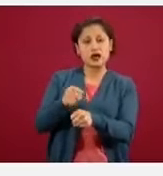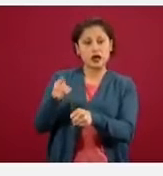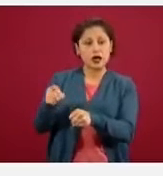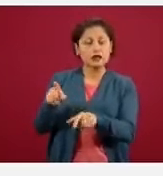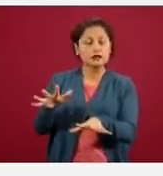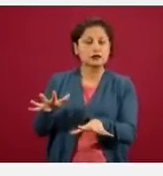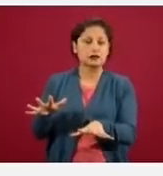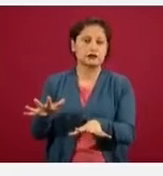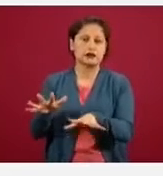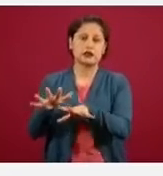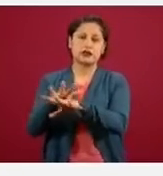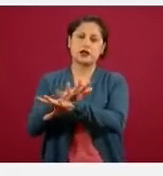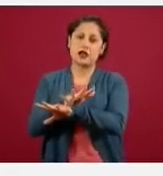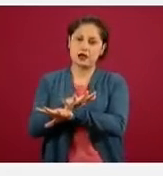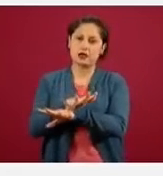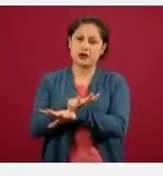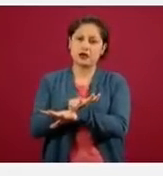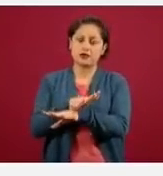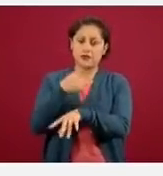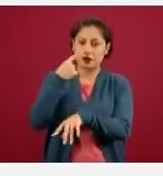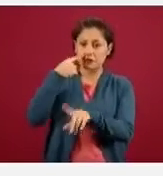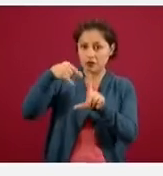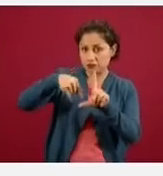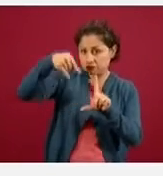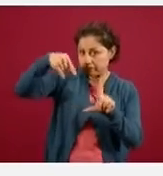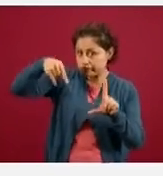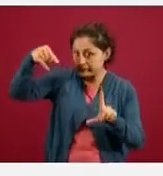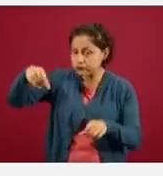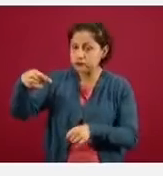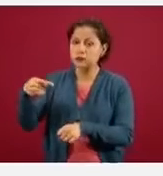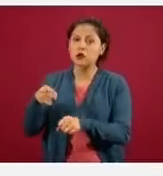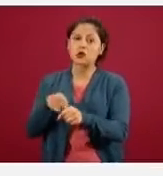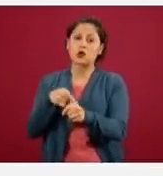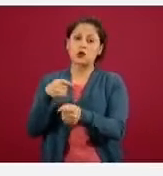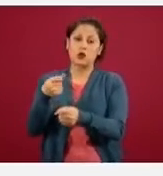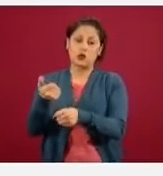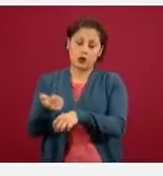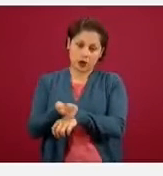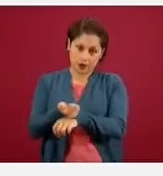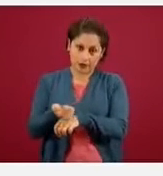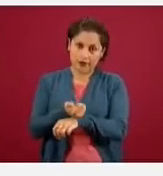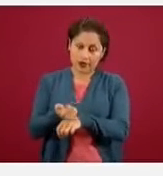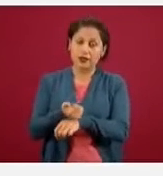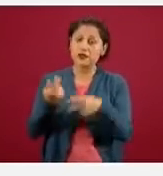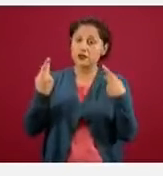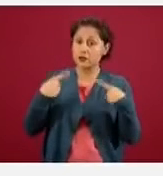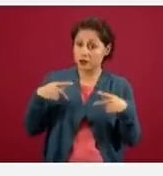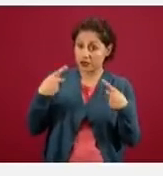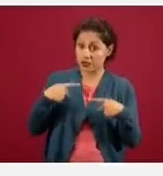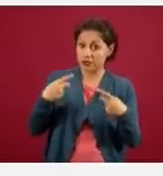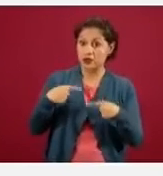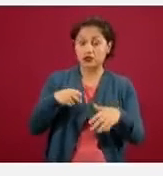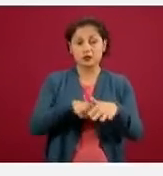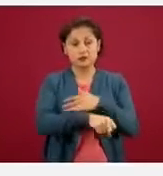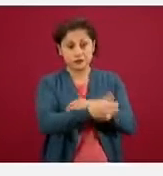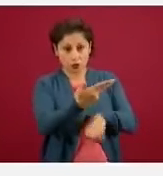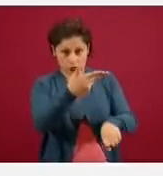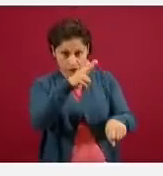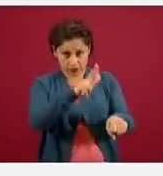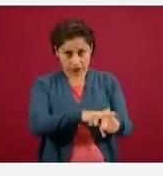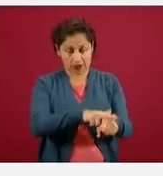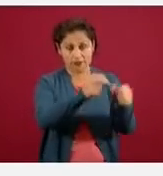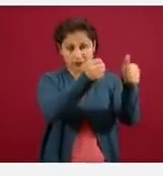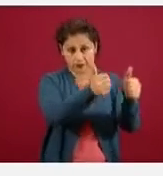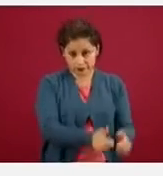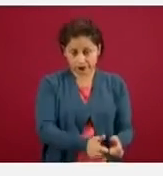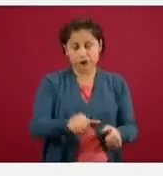cambio de las barras amarillas, que representan las personas que se tienen que hospitalizar, y las barras verdes, que